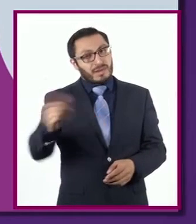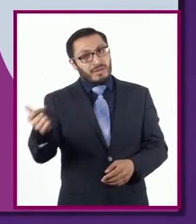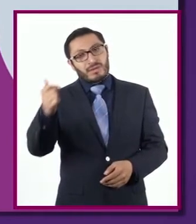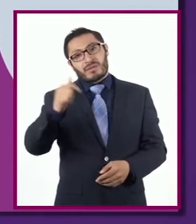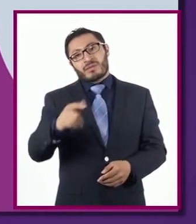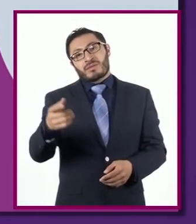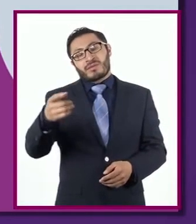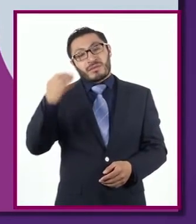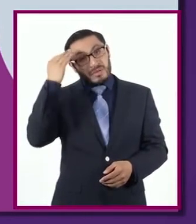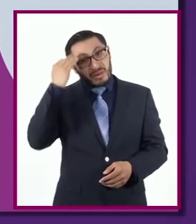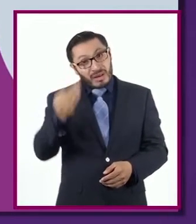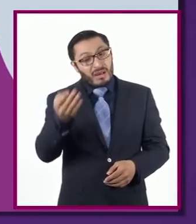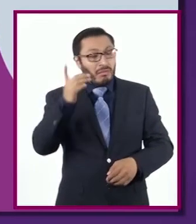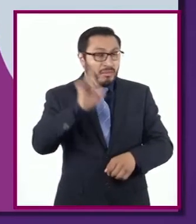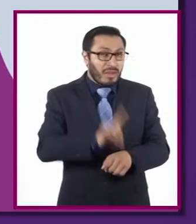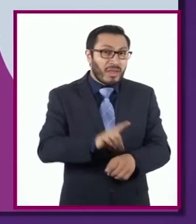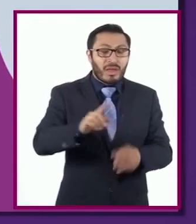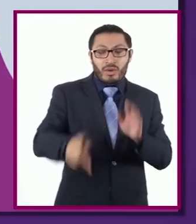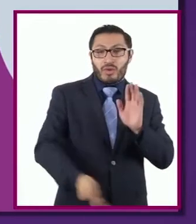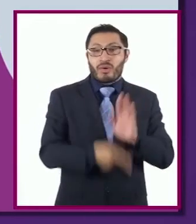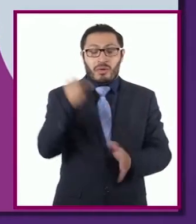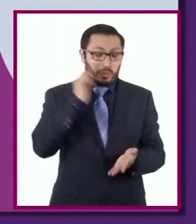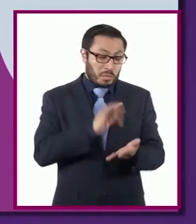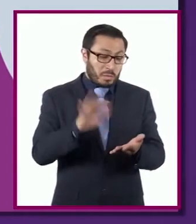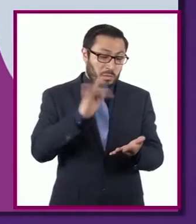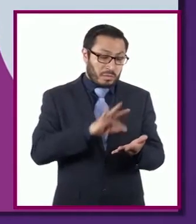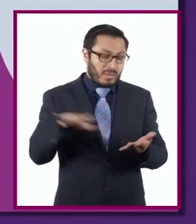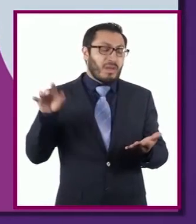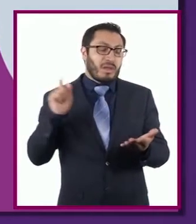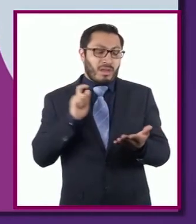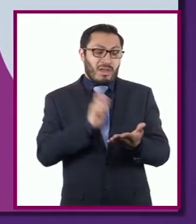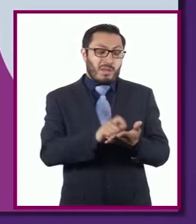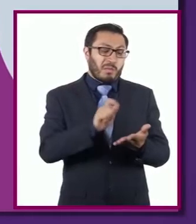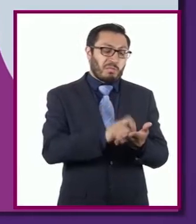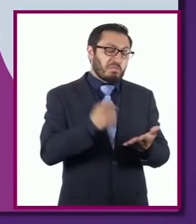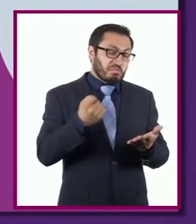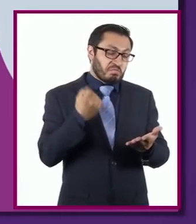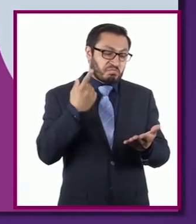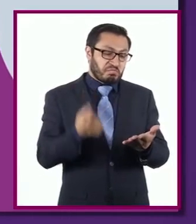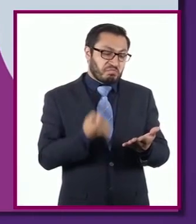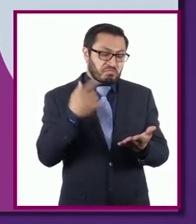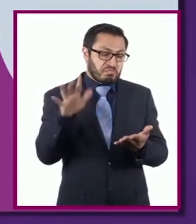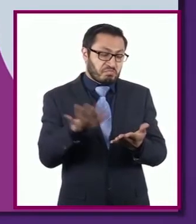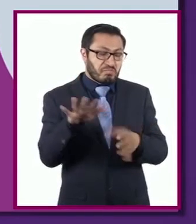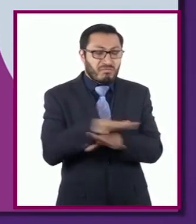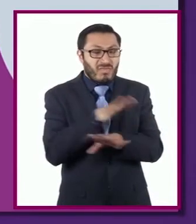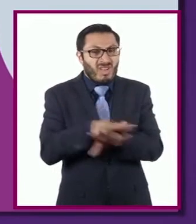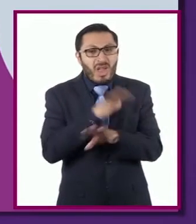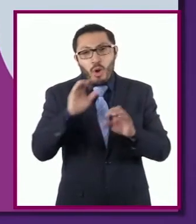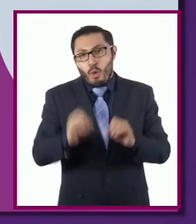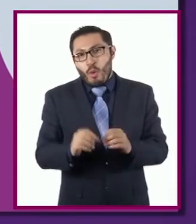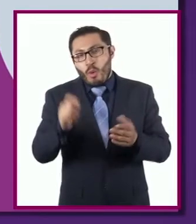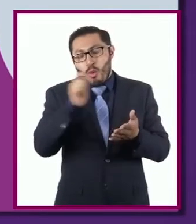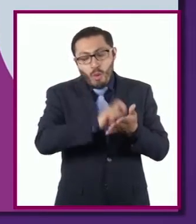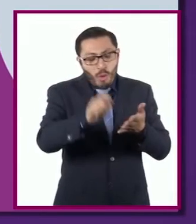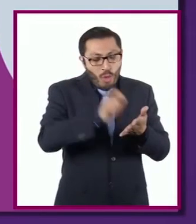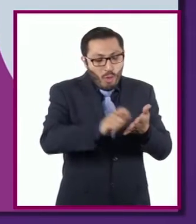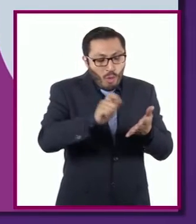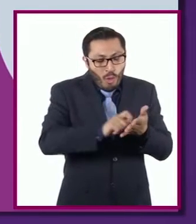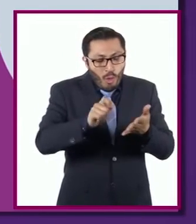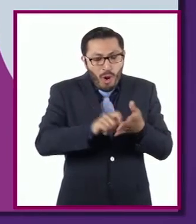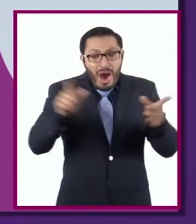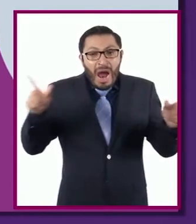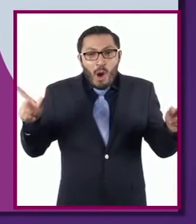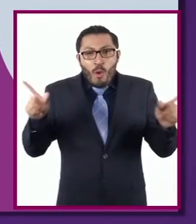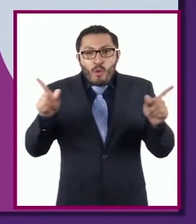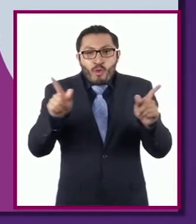momento vuelvan a leer lo que escribieron y modifiquen lo que consideren necesario o redacten de manera que sean